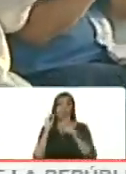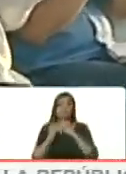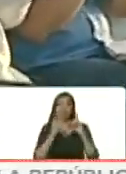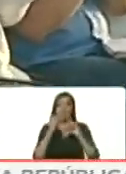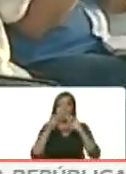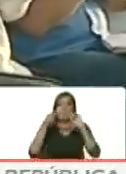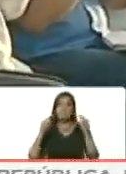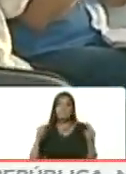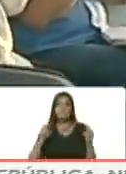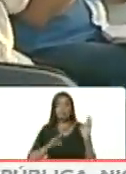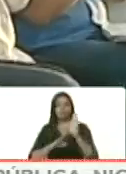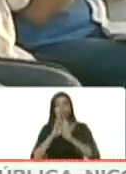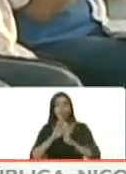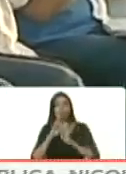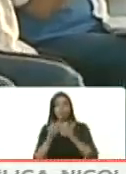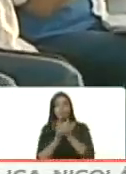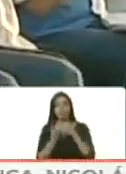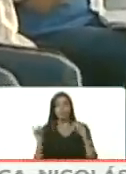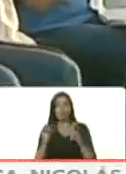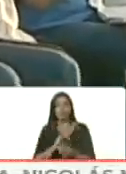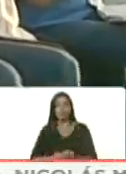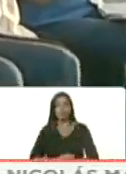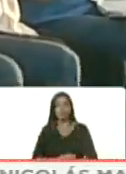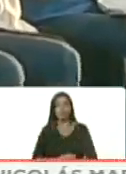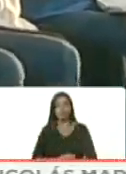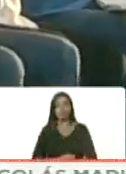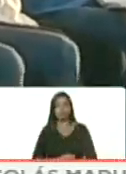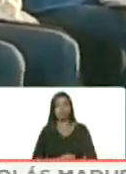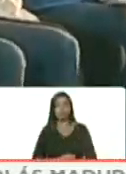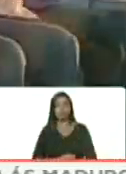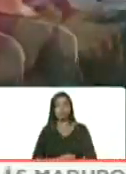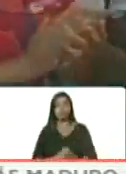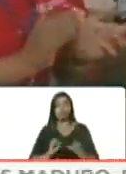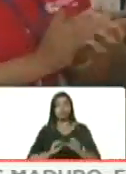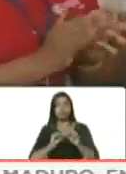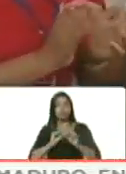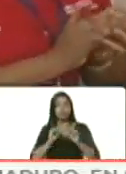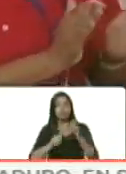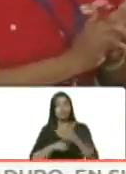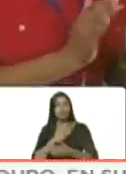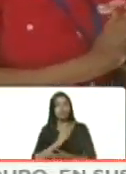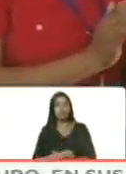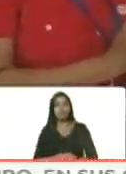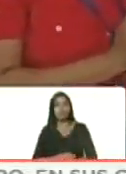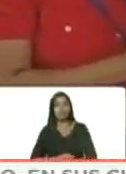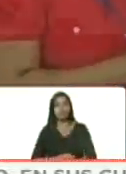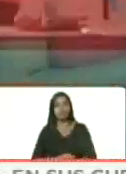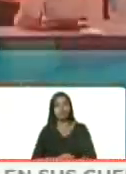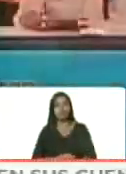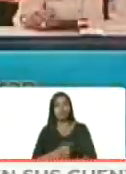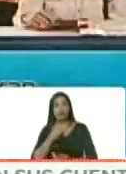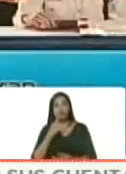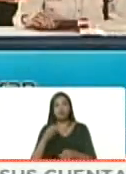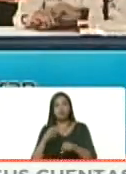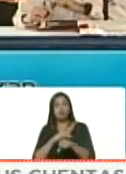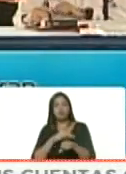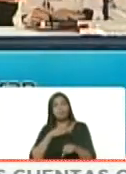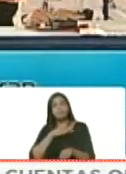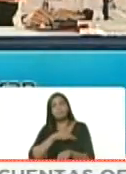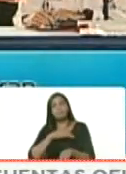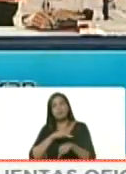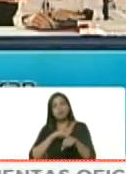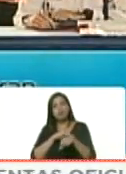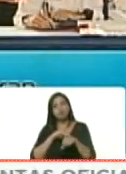paz, avance, independencia. Seguir. Y lo que dice el ministro Jorge Rodríguez, así, cada